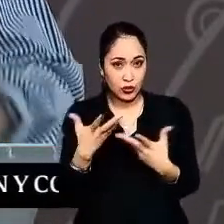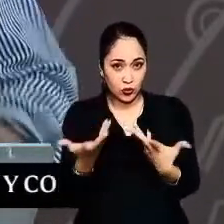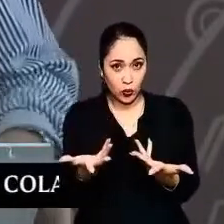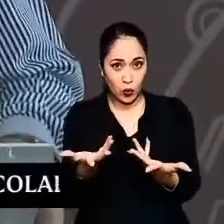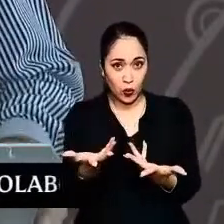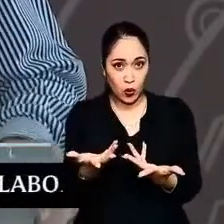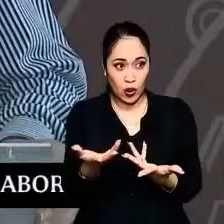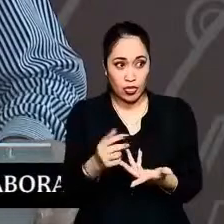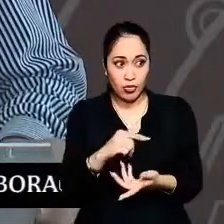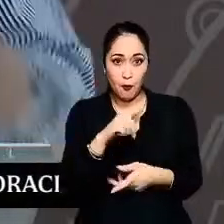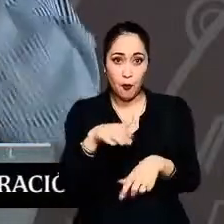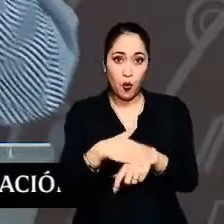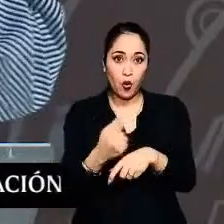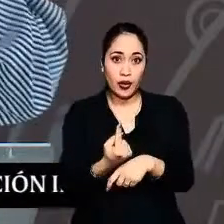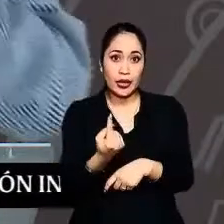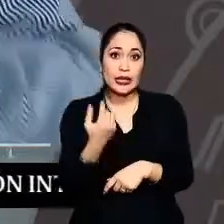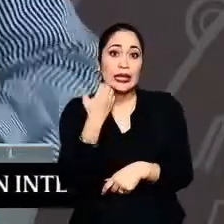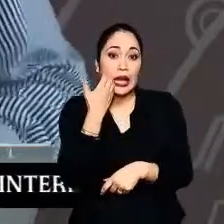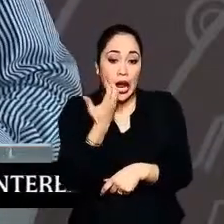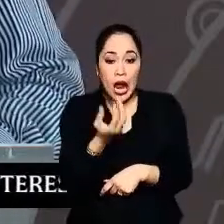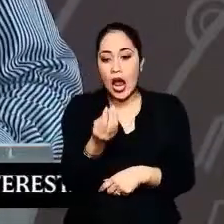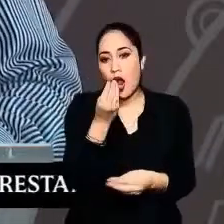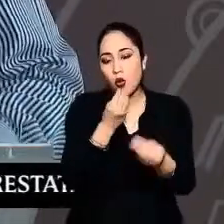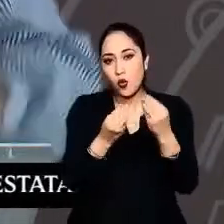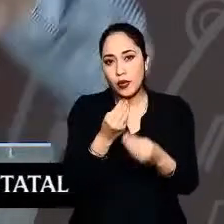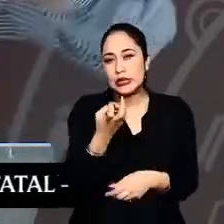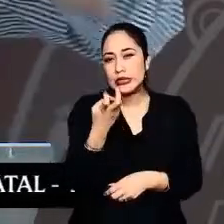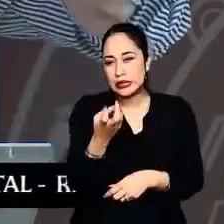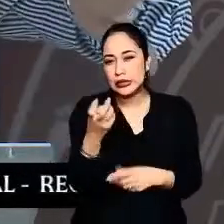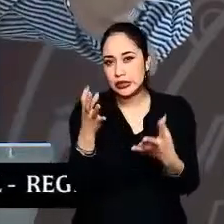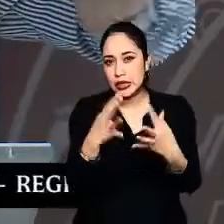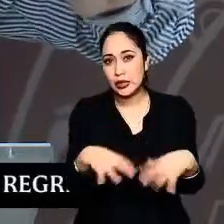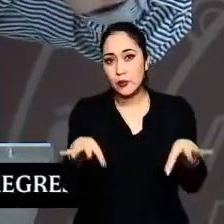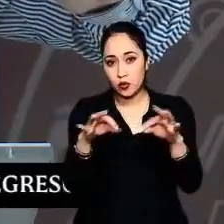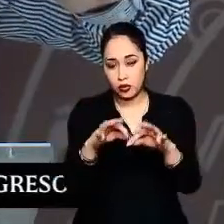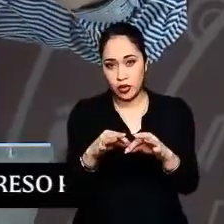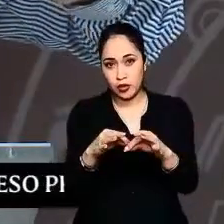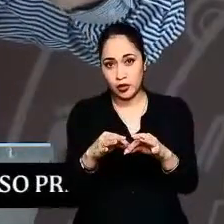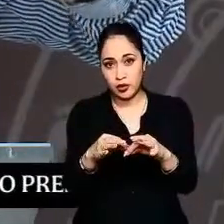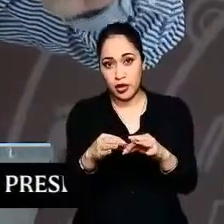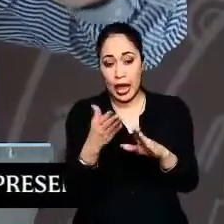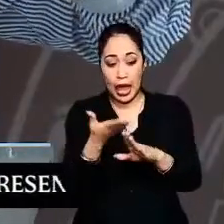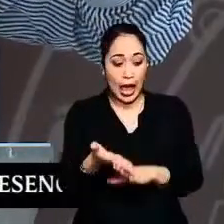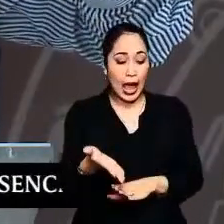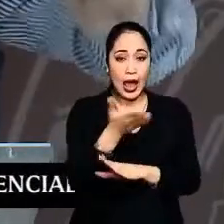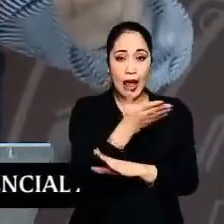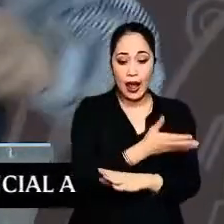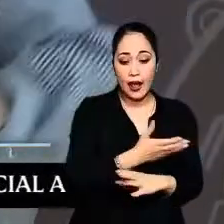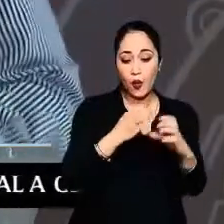para comer. Entonces, este es un tema central, por eso la prevención para nosotros va a ser un